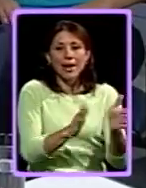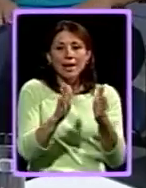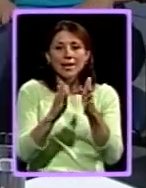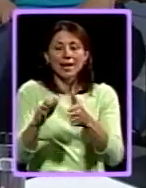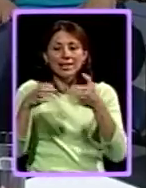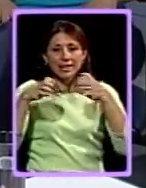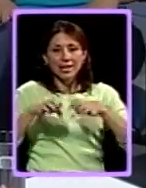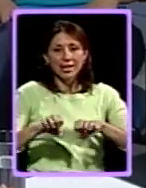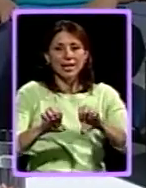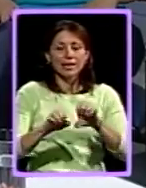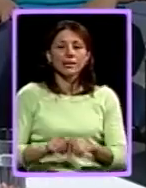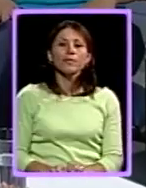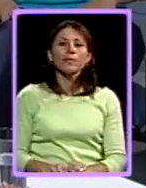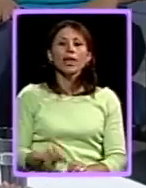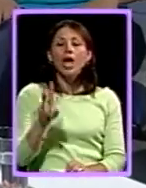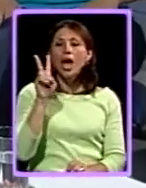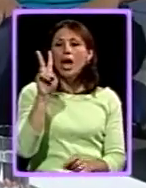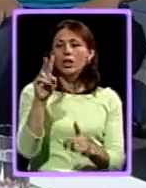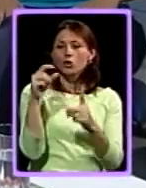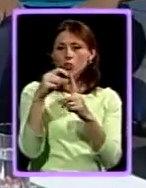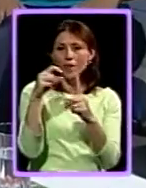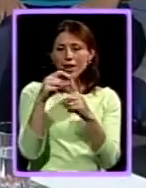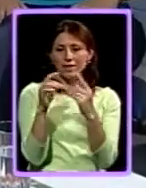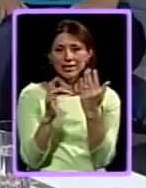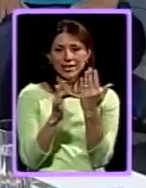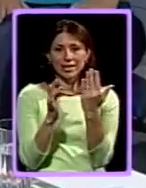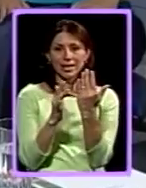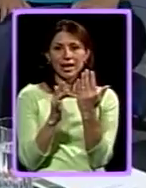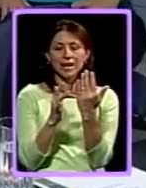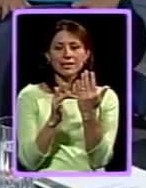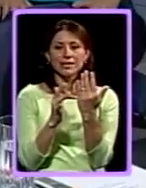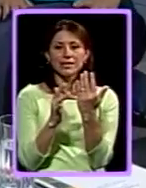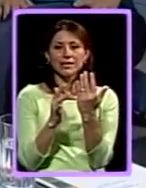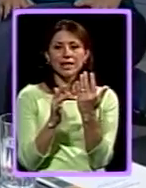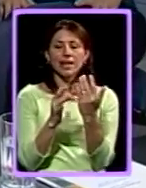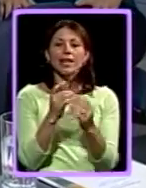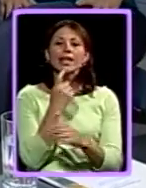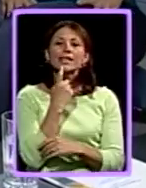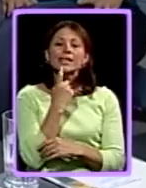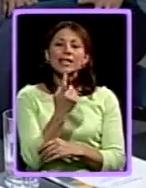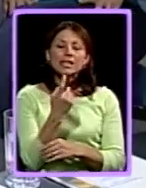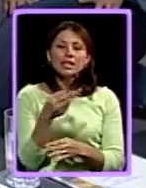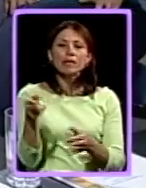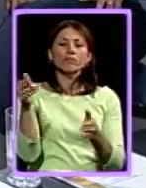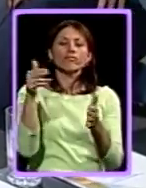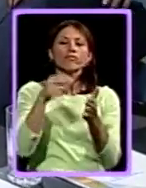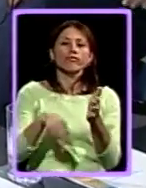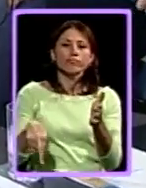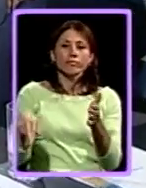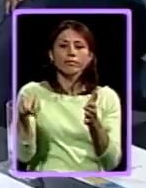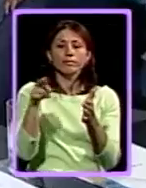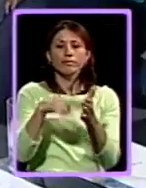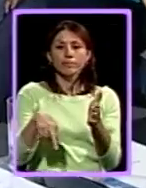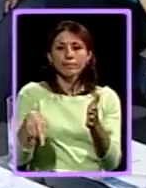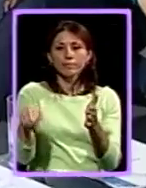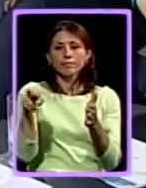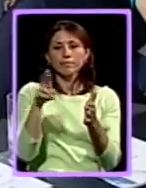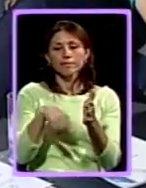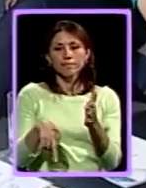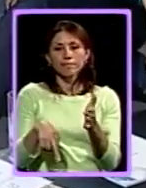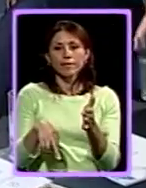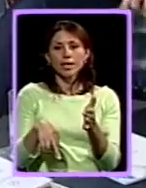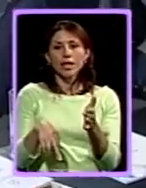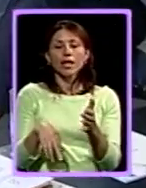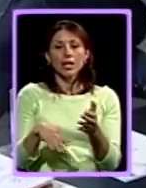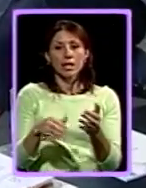dos palabritas técnicas que se mencionan con frecuencia y